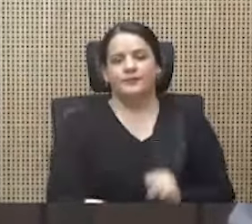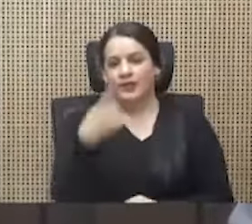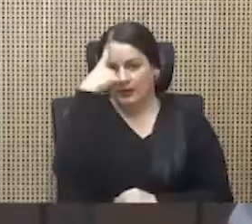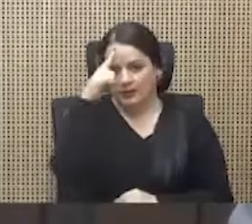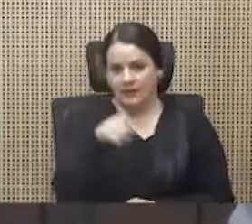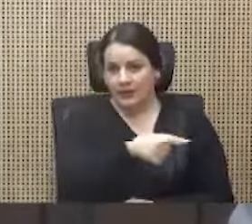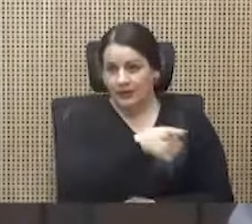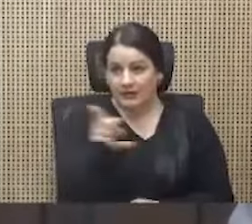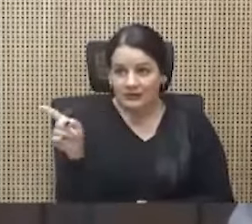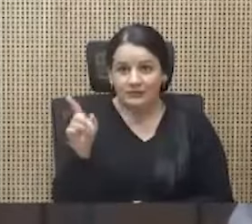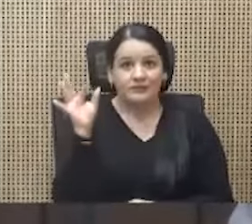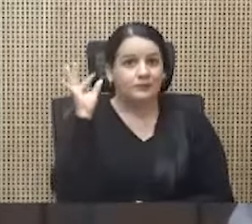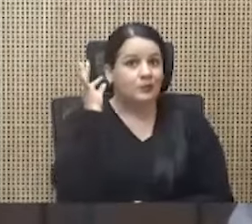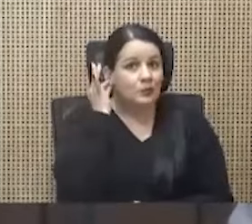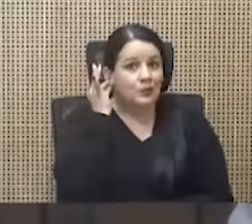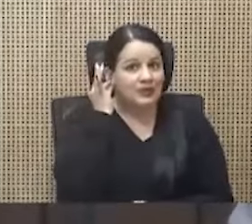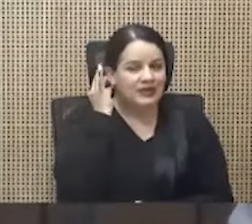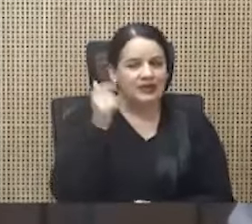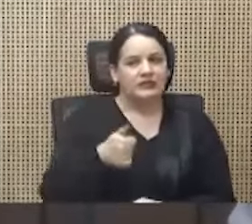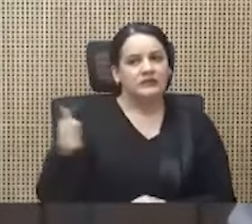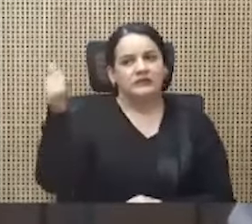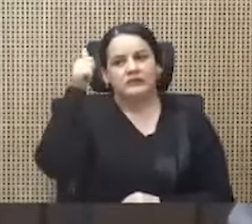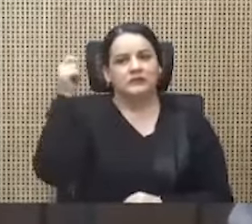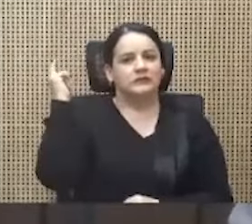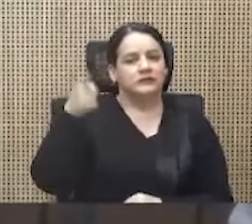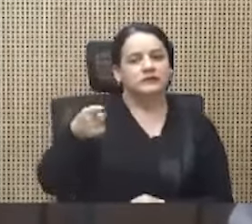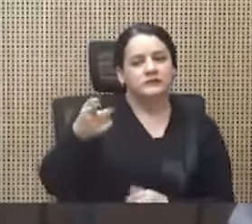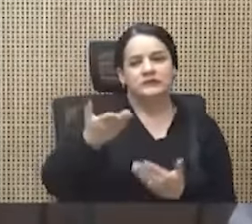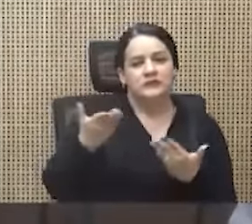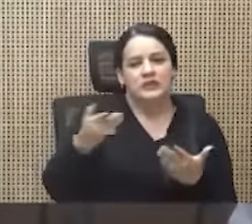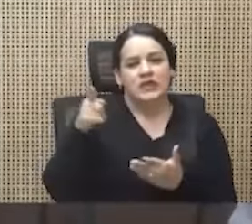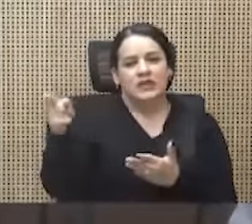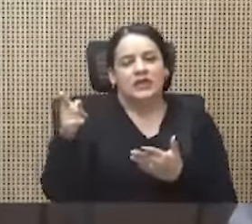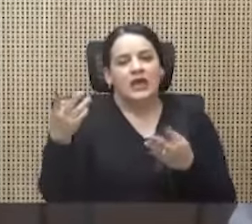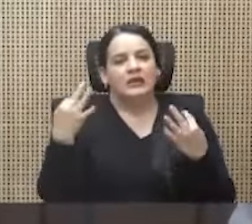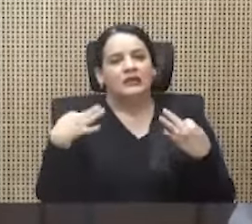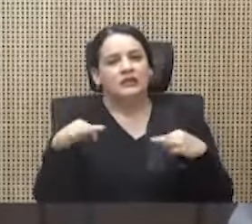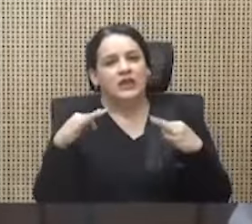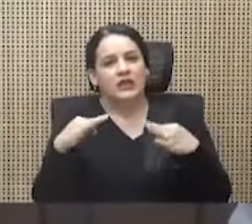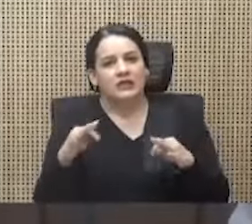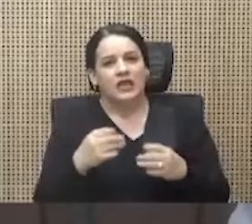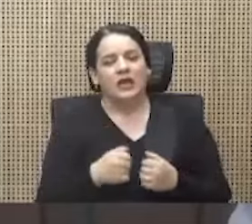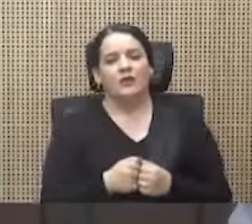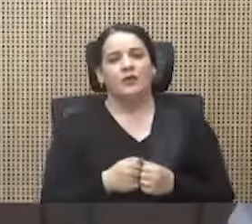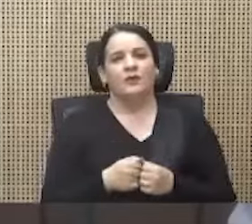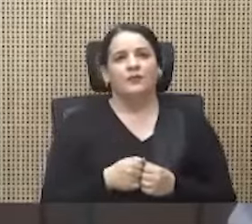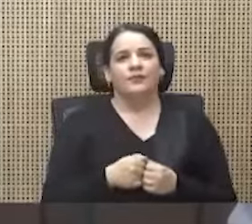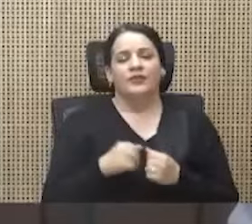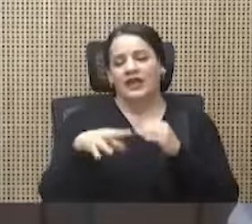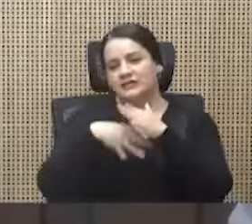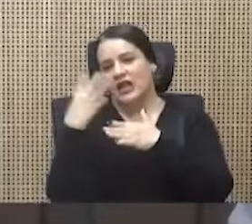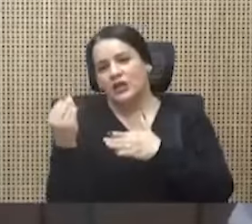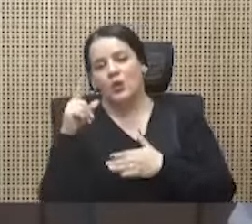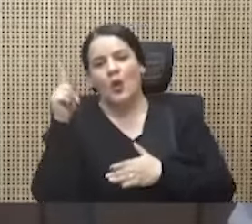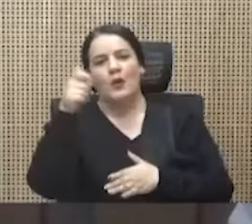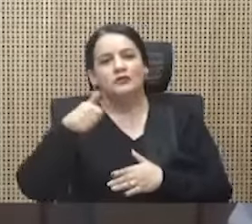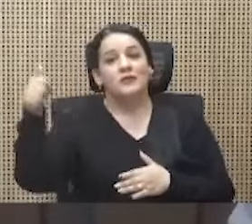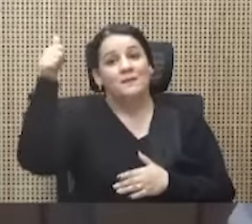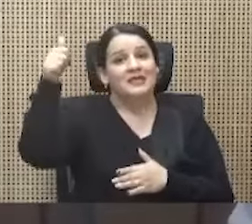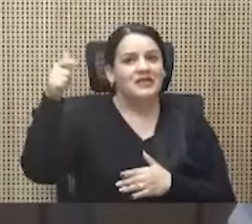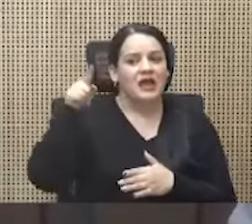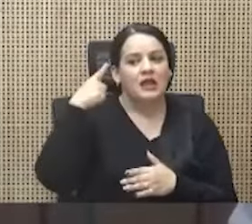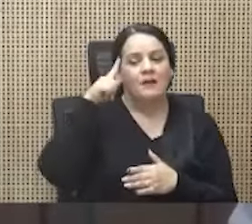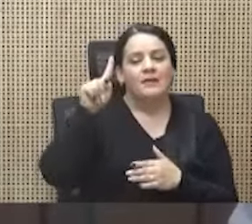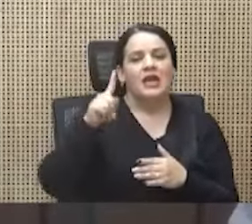que esas mujeres patriarcales, esas mujeres que han medrado de los patriarcas para sentirse